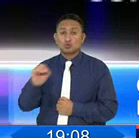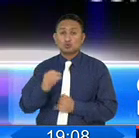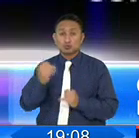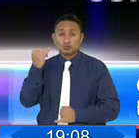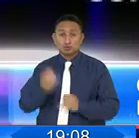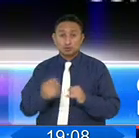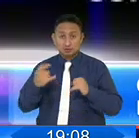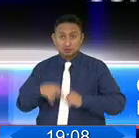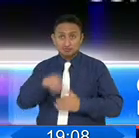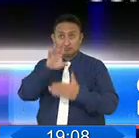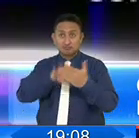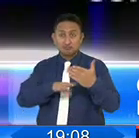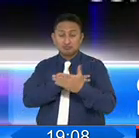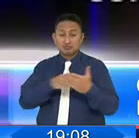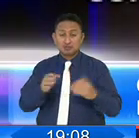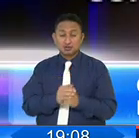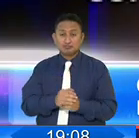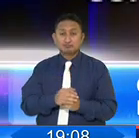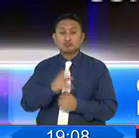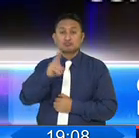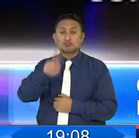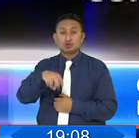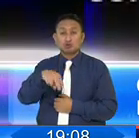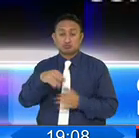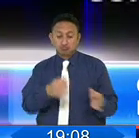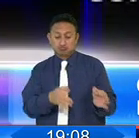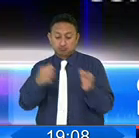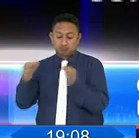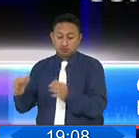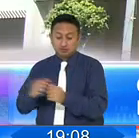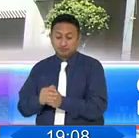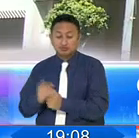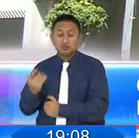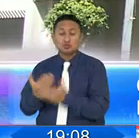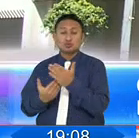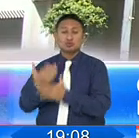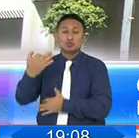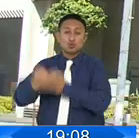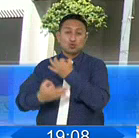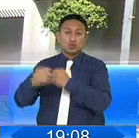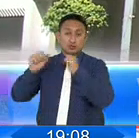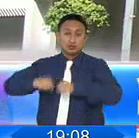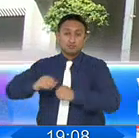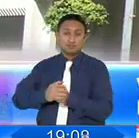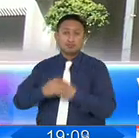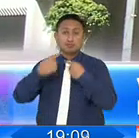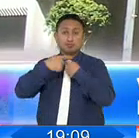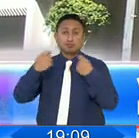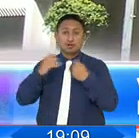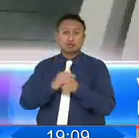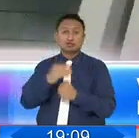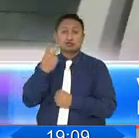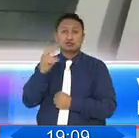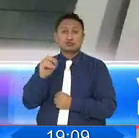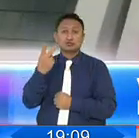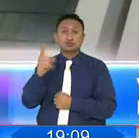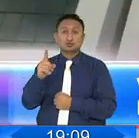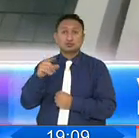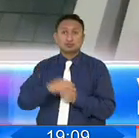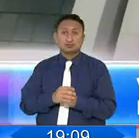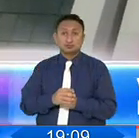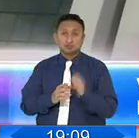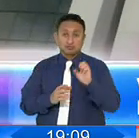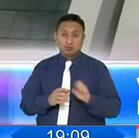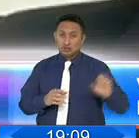ello el calendario se aplazó en casi 2 meses. Es decir, que los nuevos jueces se conocerán en marzo de 2021 y no en enero como